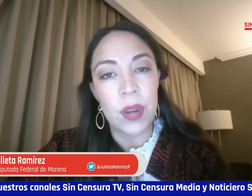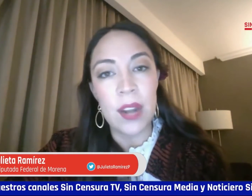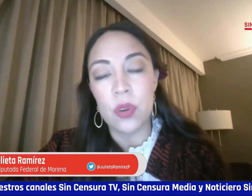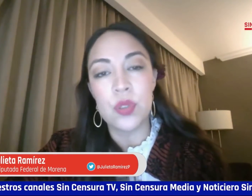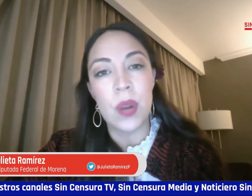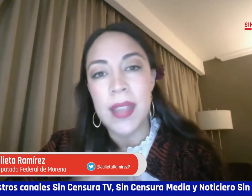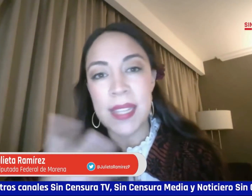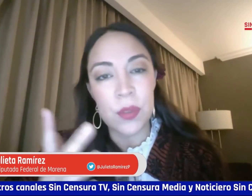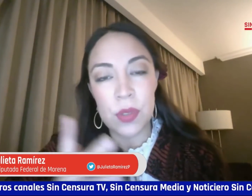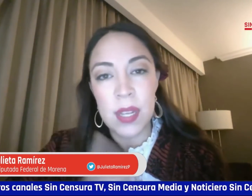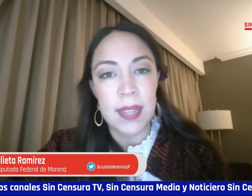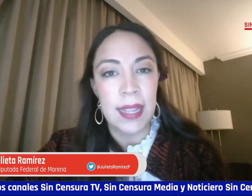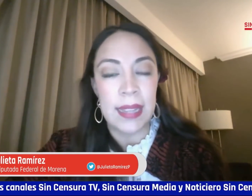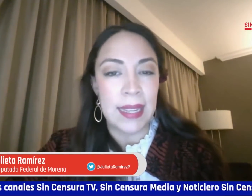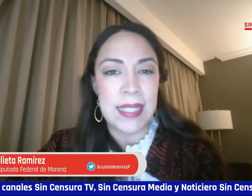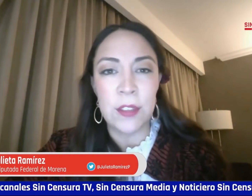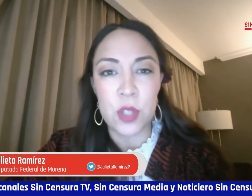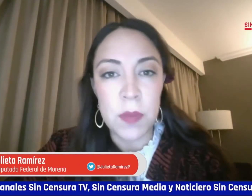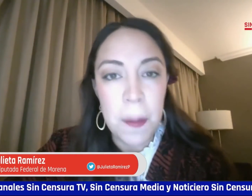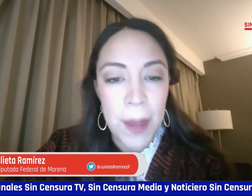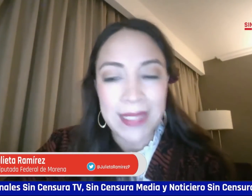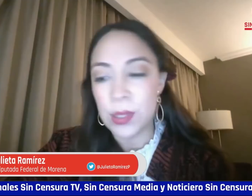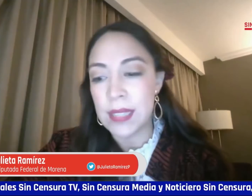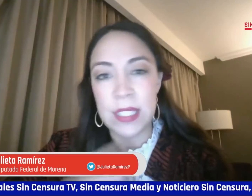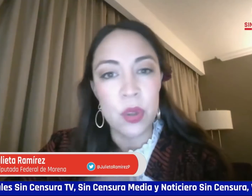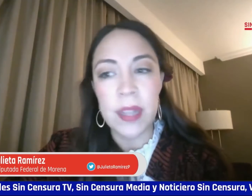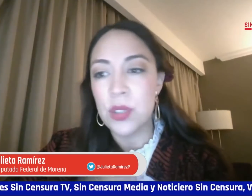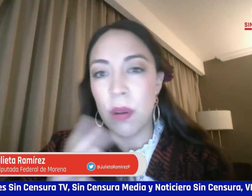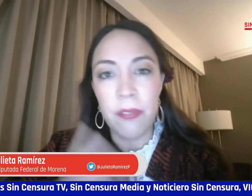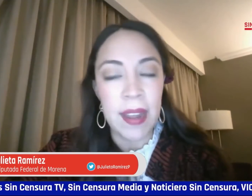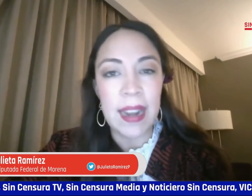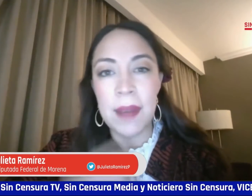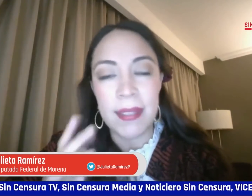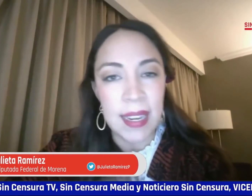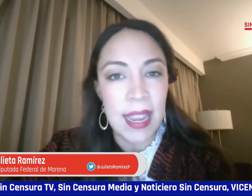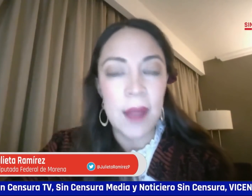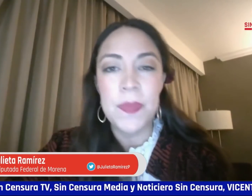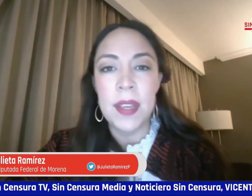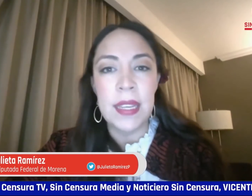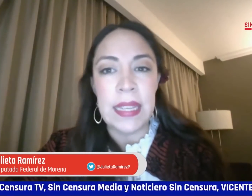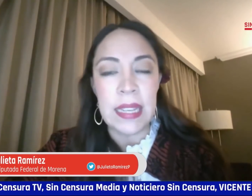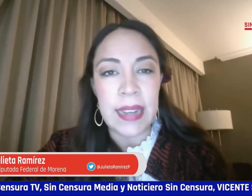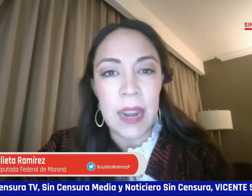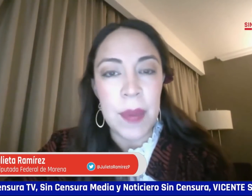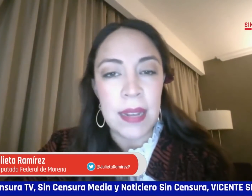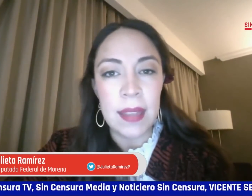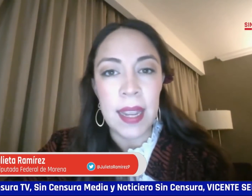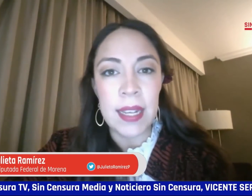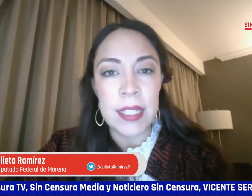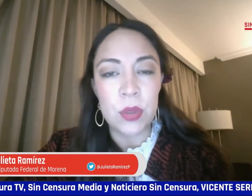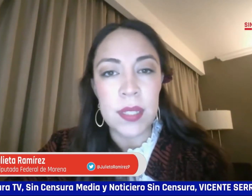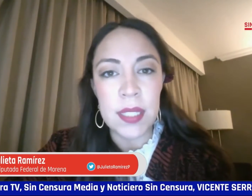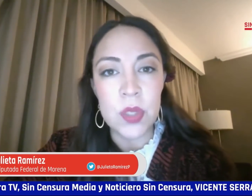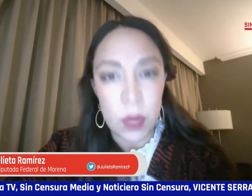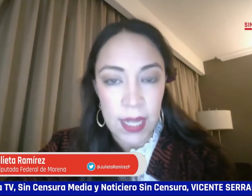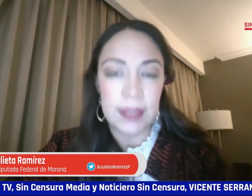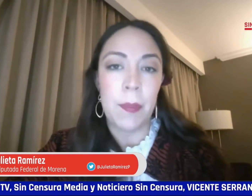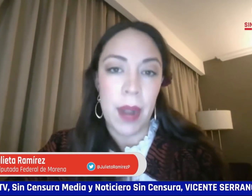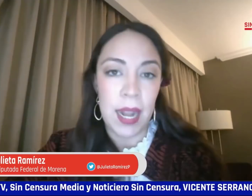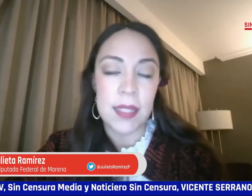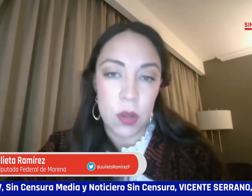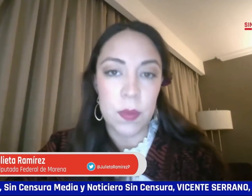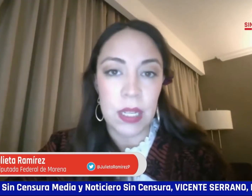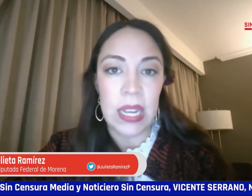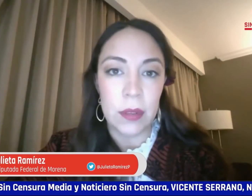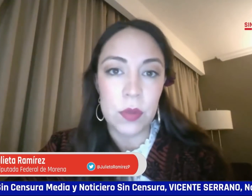Nacional Electoral con sueldazos de 300,000 pesos, asesores, chofer, lavandería, y realmente esto es